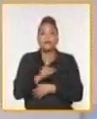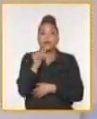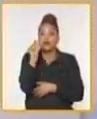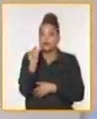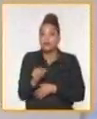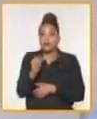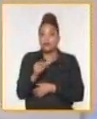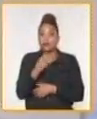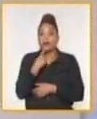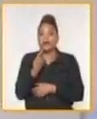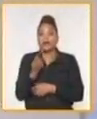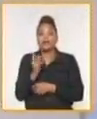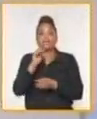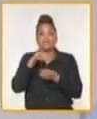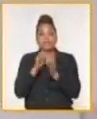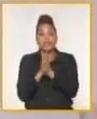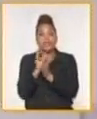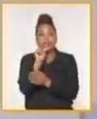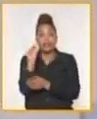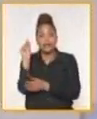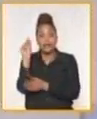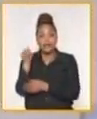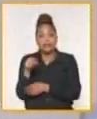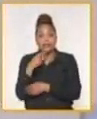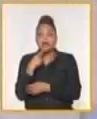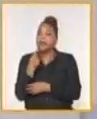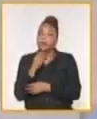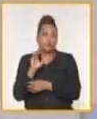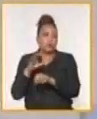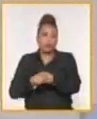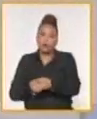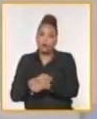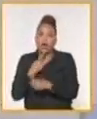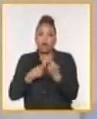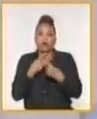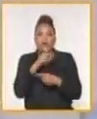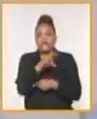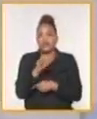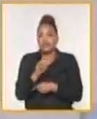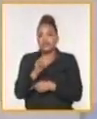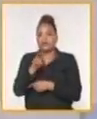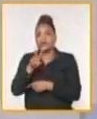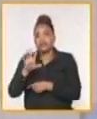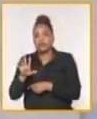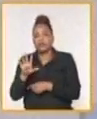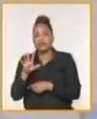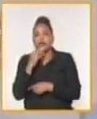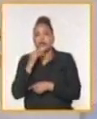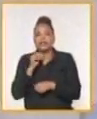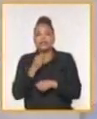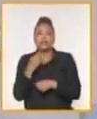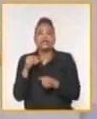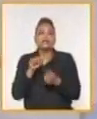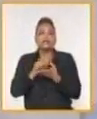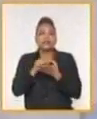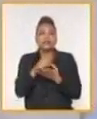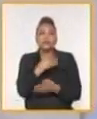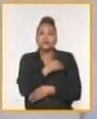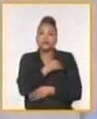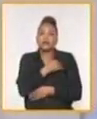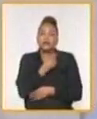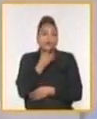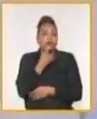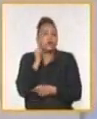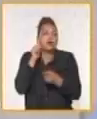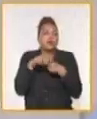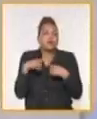eso está exento, aunque tenga 20 años, 25, 30, aunque esté superapto para el servicio militar, su misión es estudiar